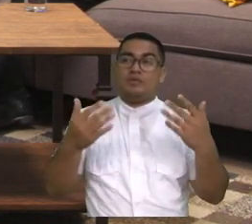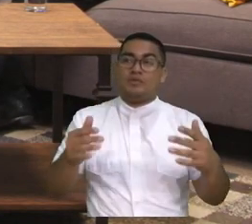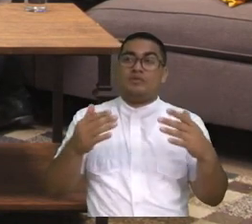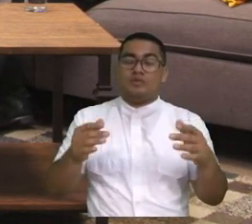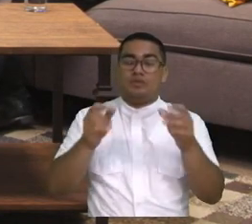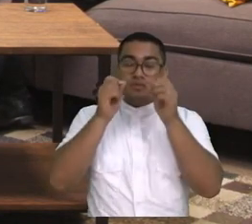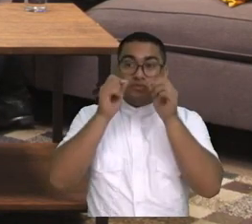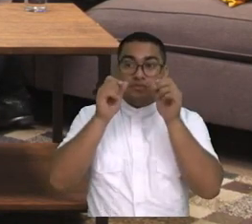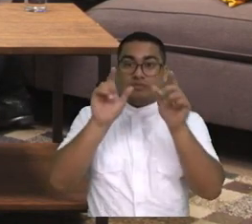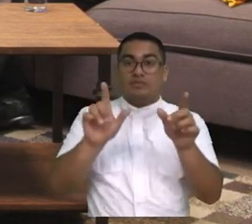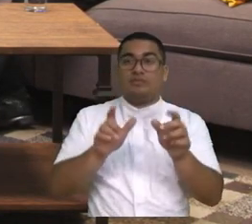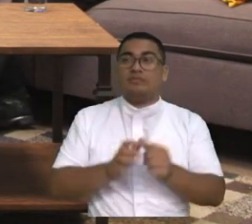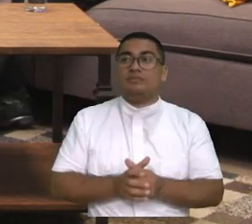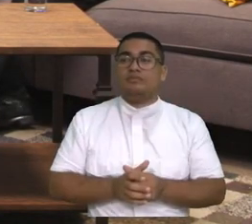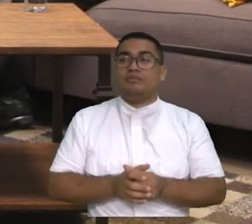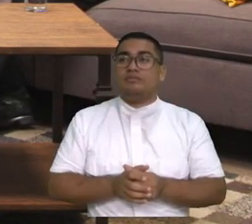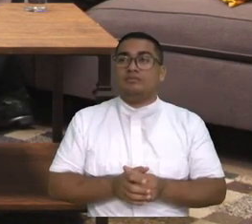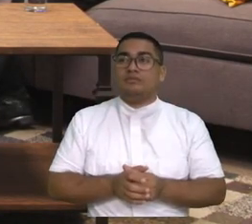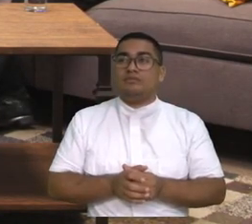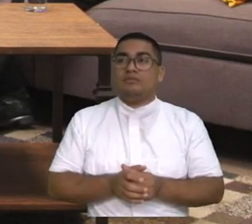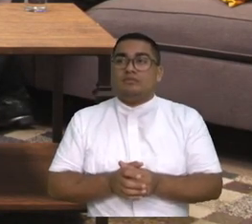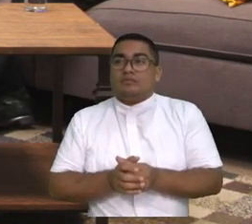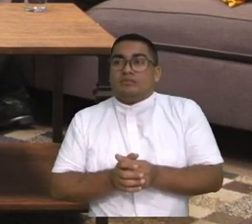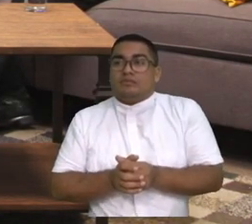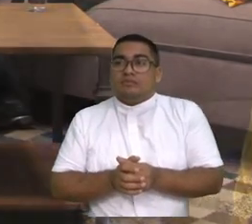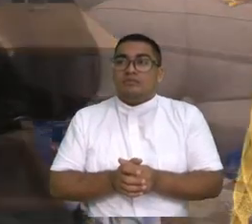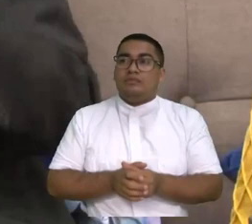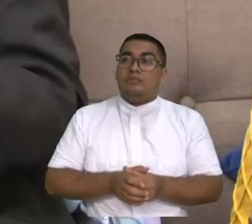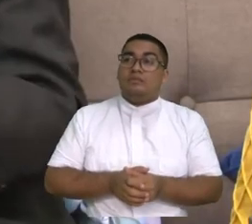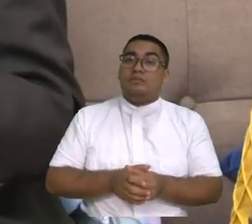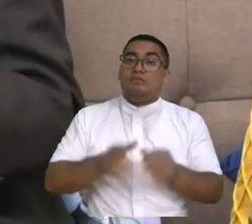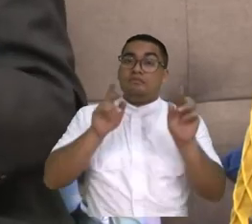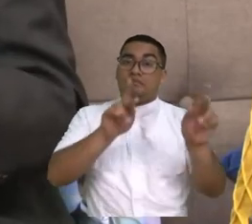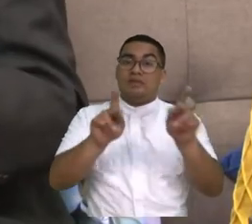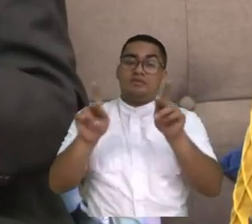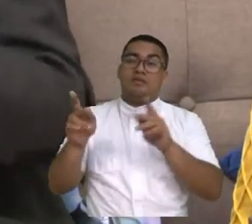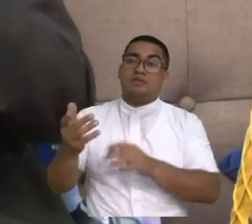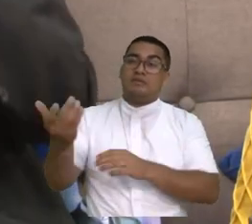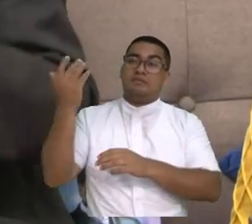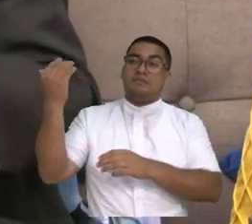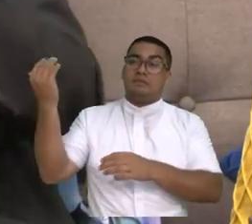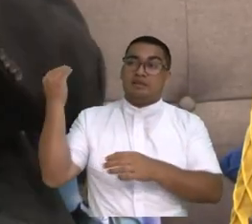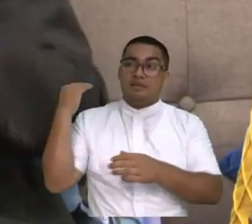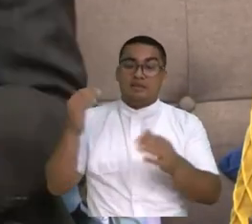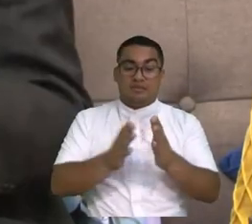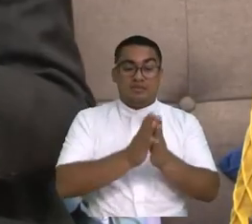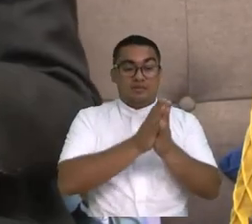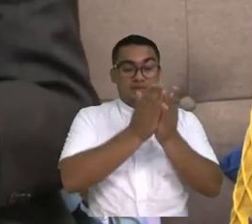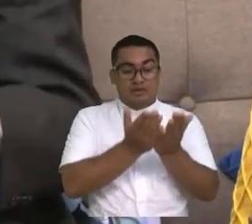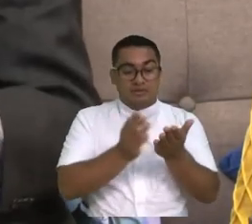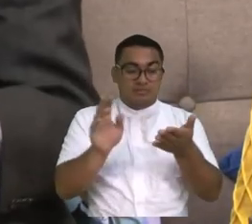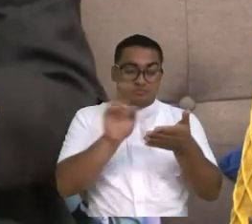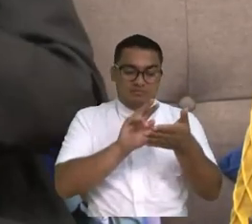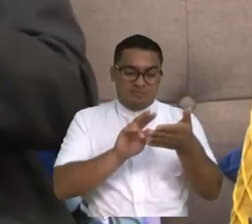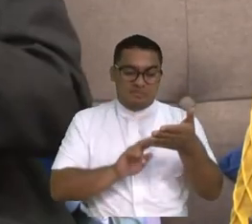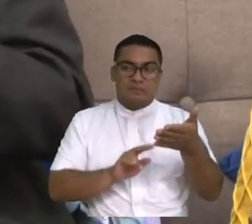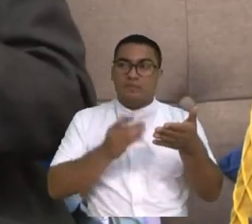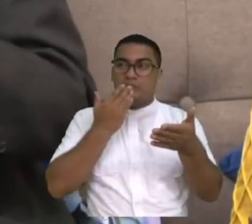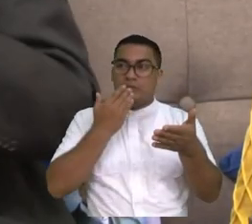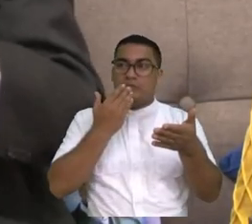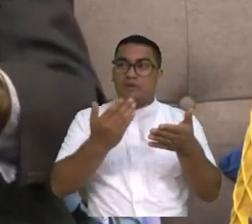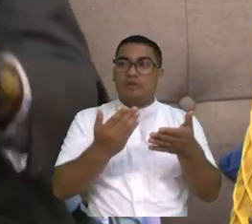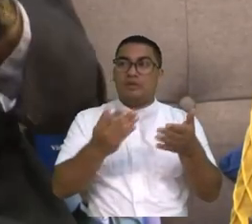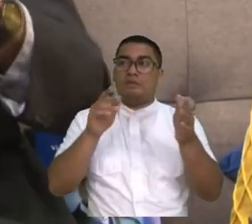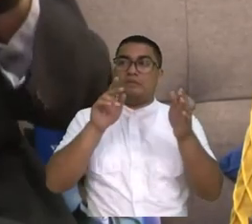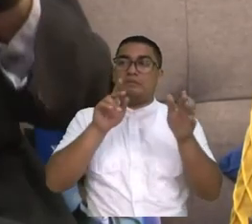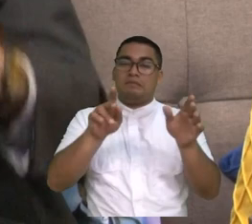qué. En esa época no había más distracción que los libros. La gente leía. Okay. Y leía buena literatura. El entretenimiento